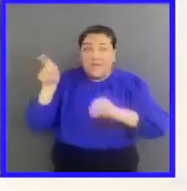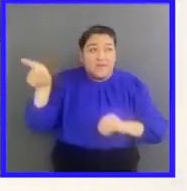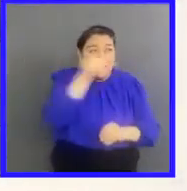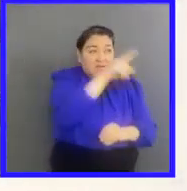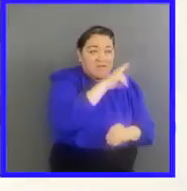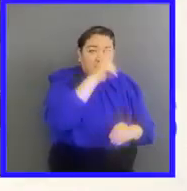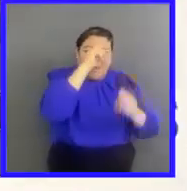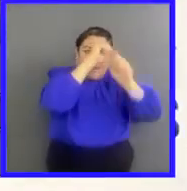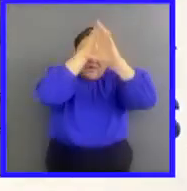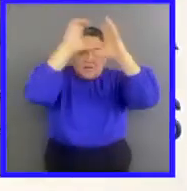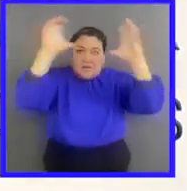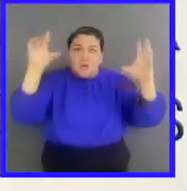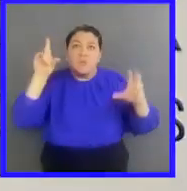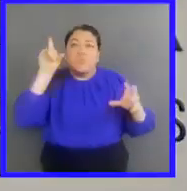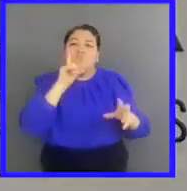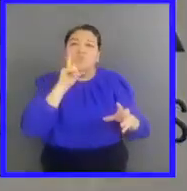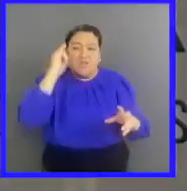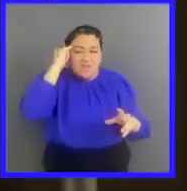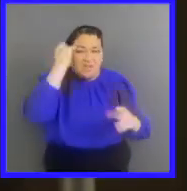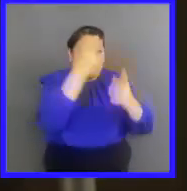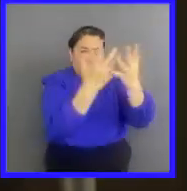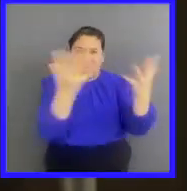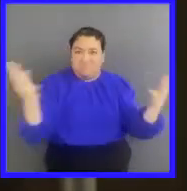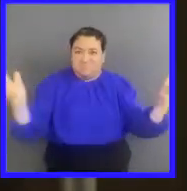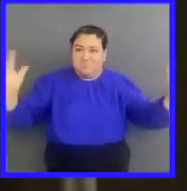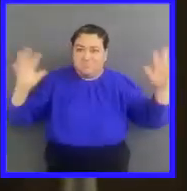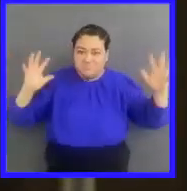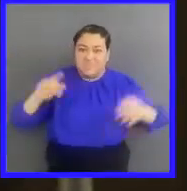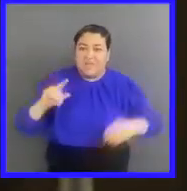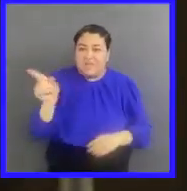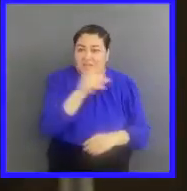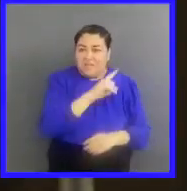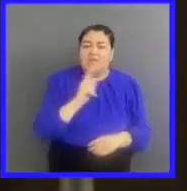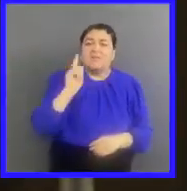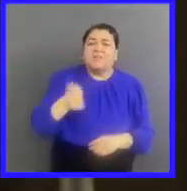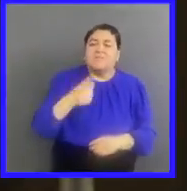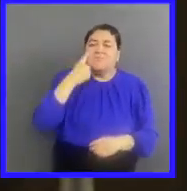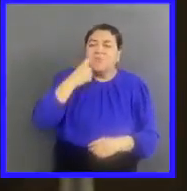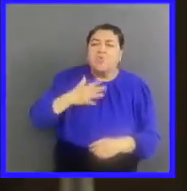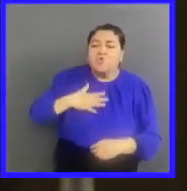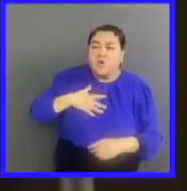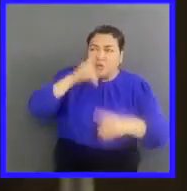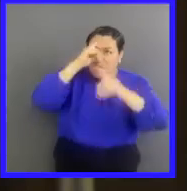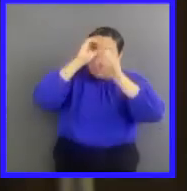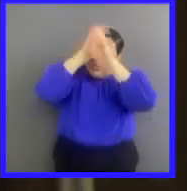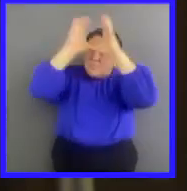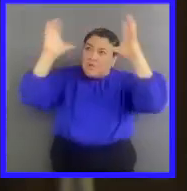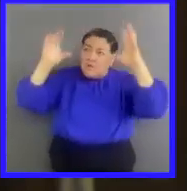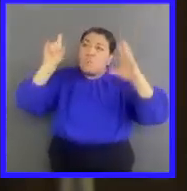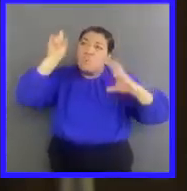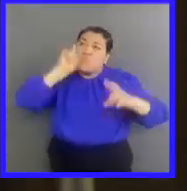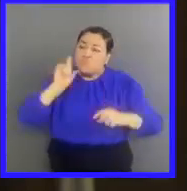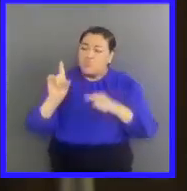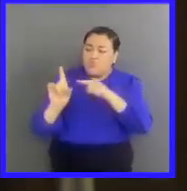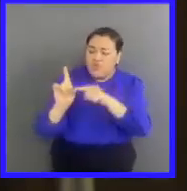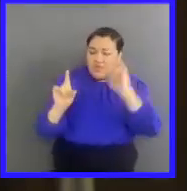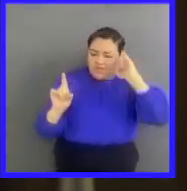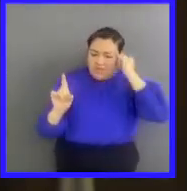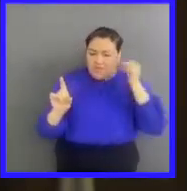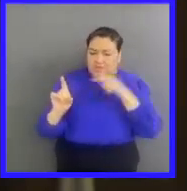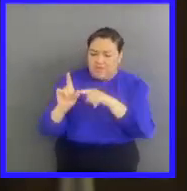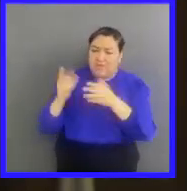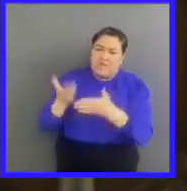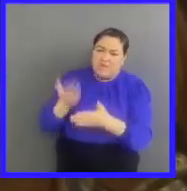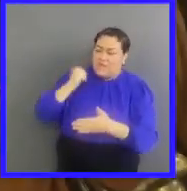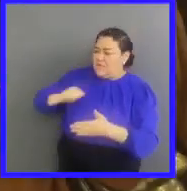de las mujeres indígenas. Pensamos en la figura de la indígena como una construcción histórica que ha sido política y que ha